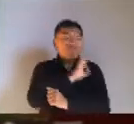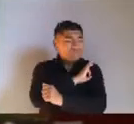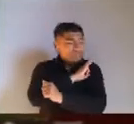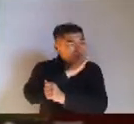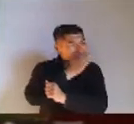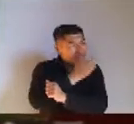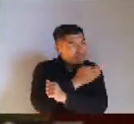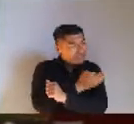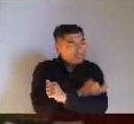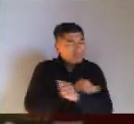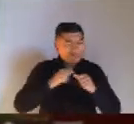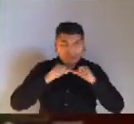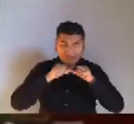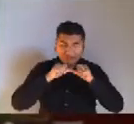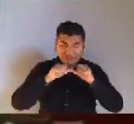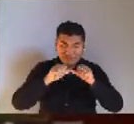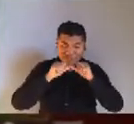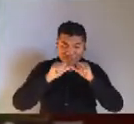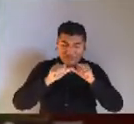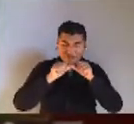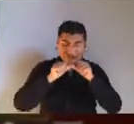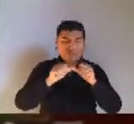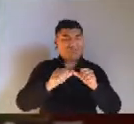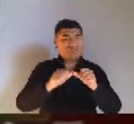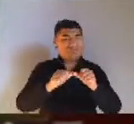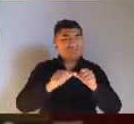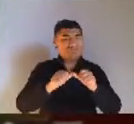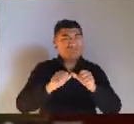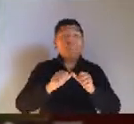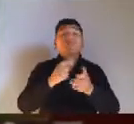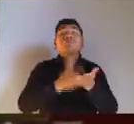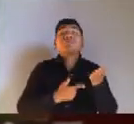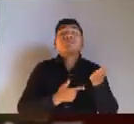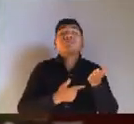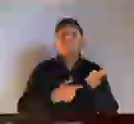esfuerzo permanente. ¿Qué es?